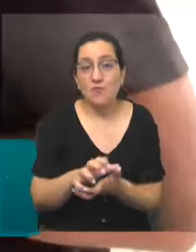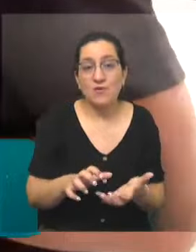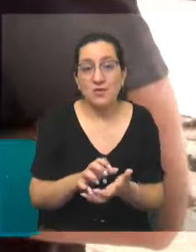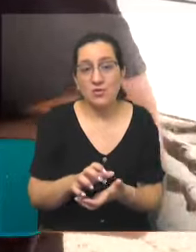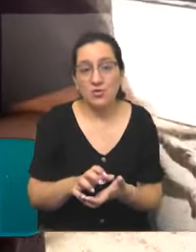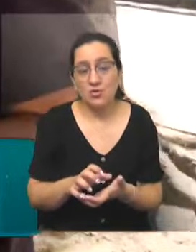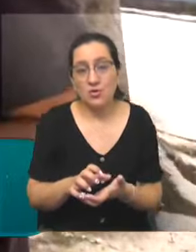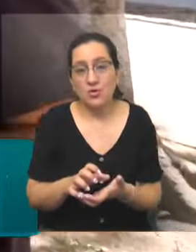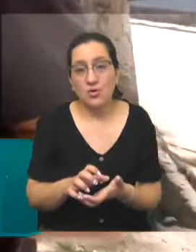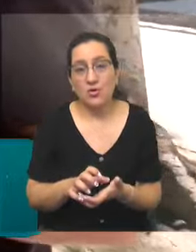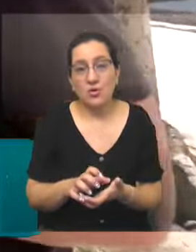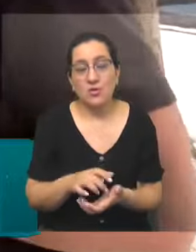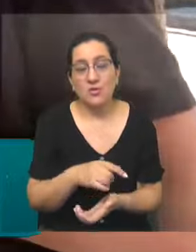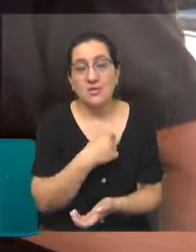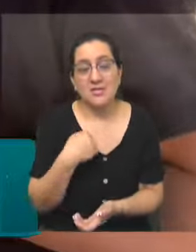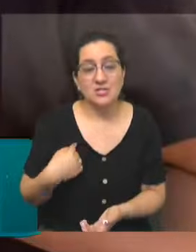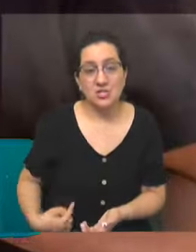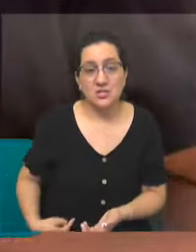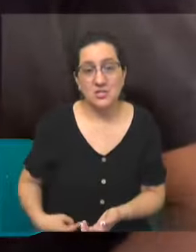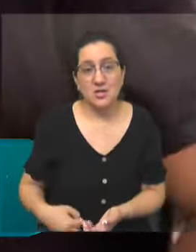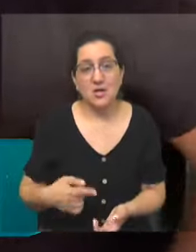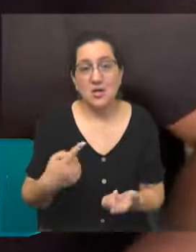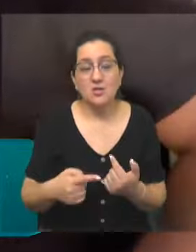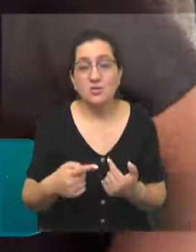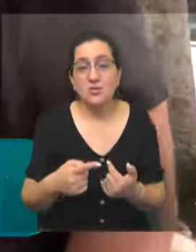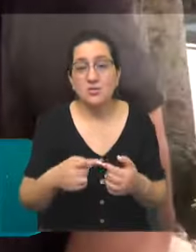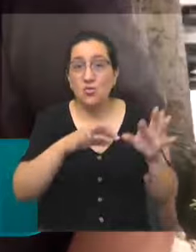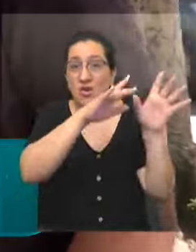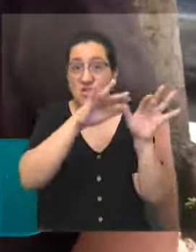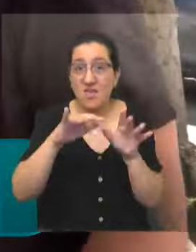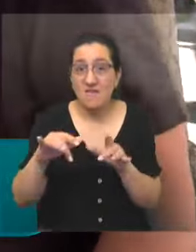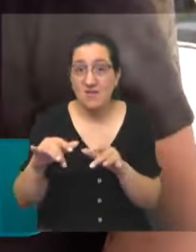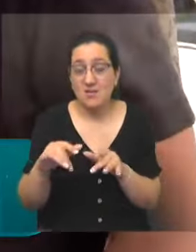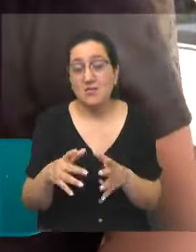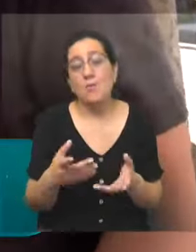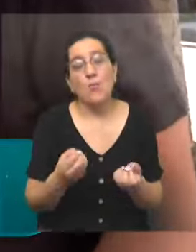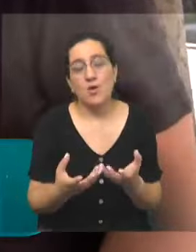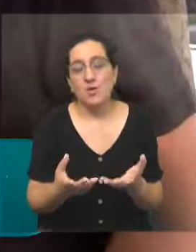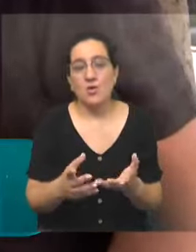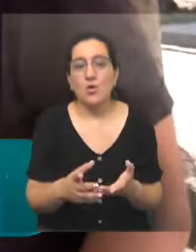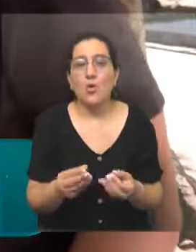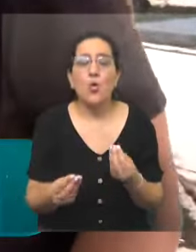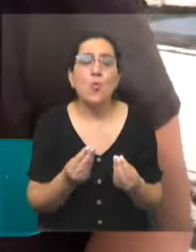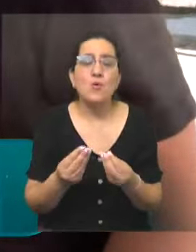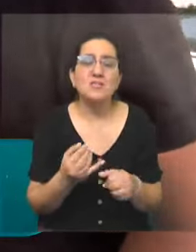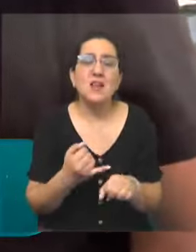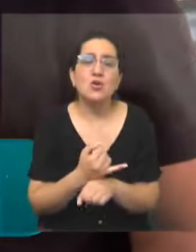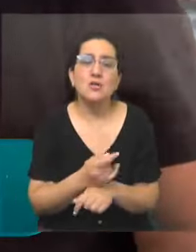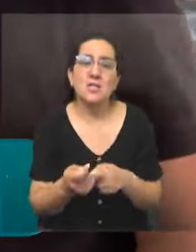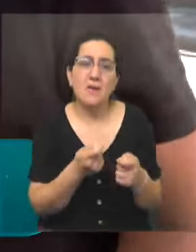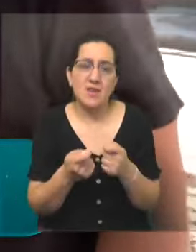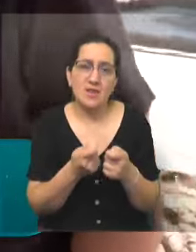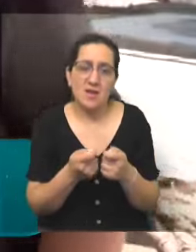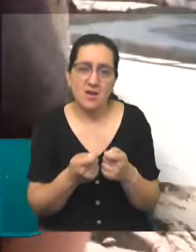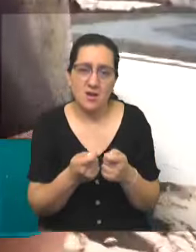corre la frontera un poco más, entonces los dos países entran en conflicto. Te quería consultar en este sentido, ¿de cuánto es el margen de error que se maneja? Para que la